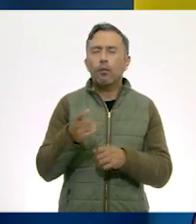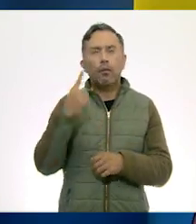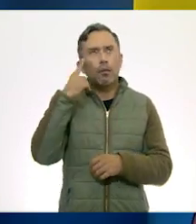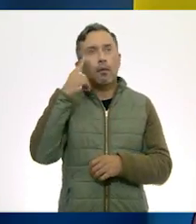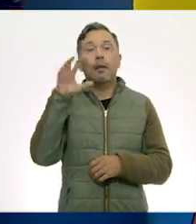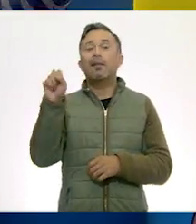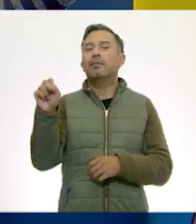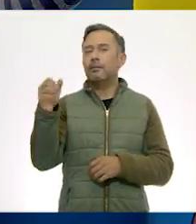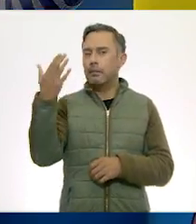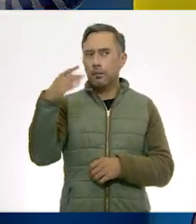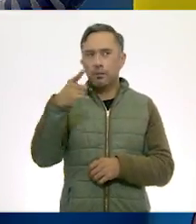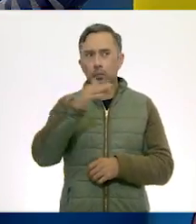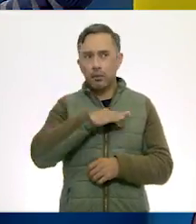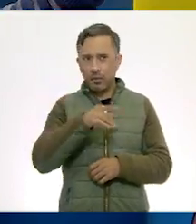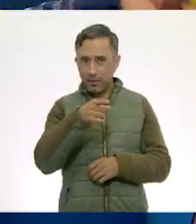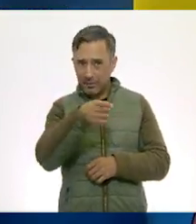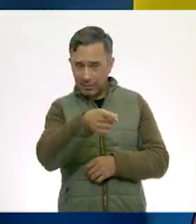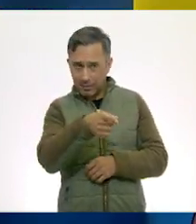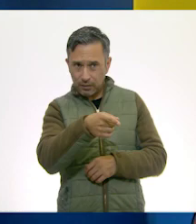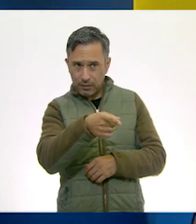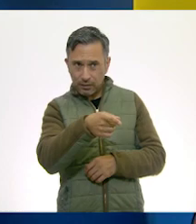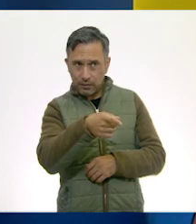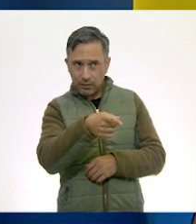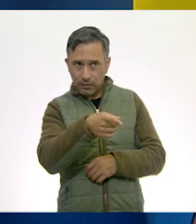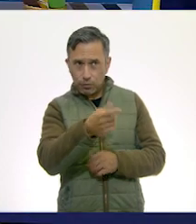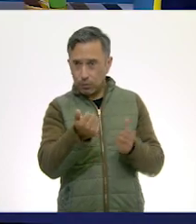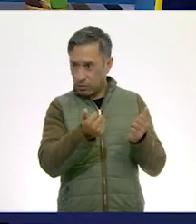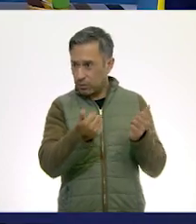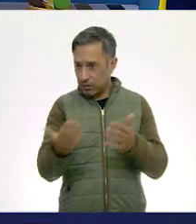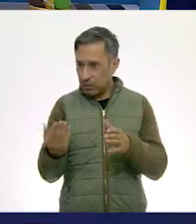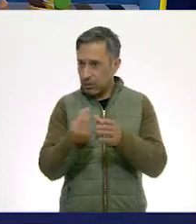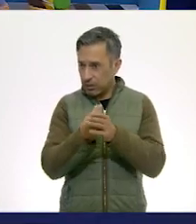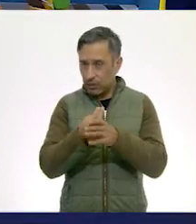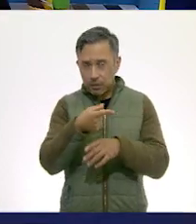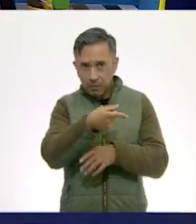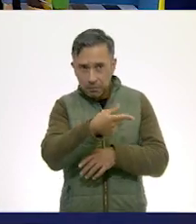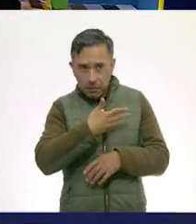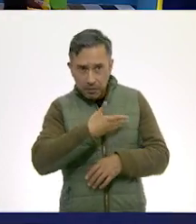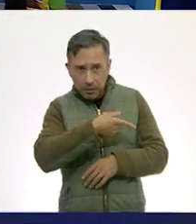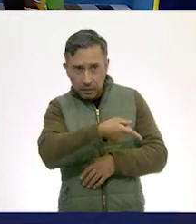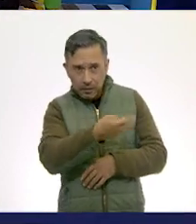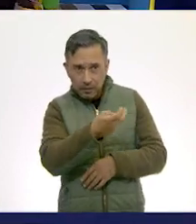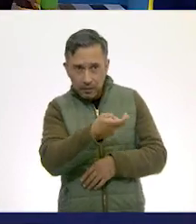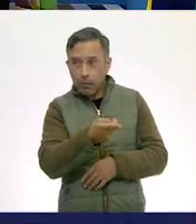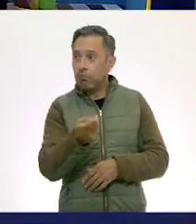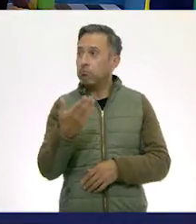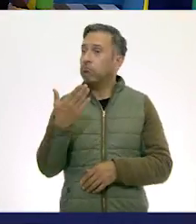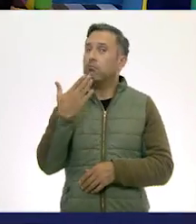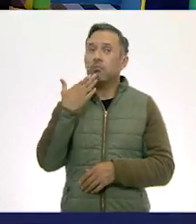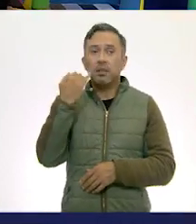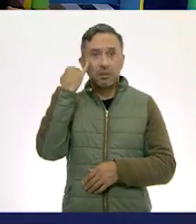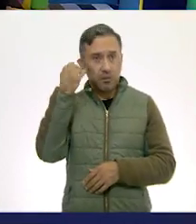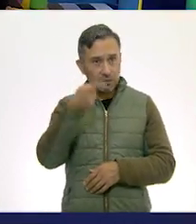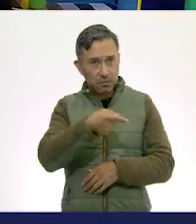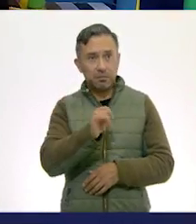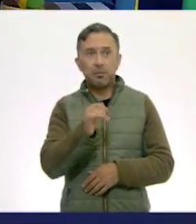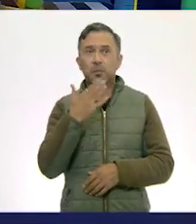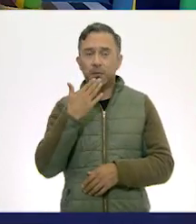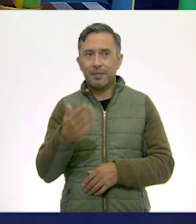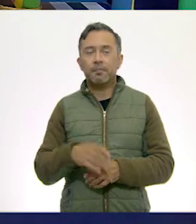ser las escuadras que están ahí o las que trajo a clase, ¿no? Creo que esas tienen un Sí, ejemplo. mira, muy bien. Traje